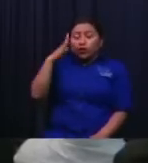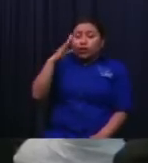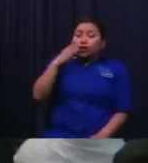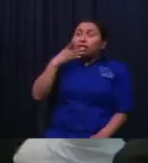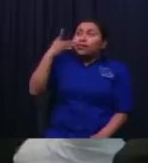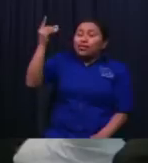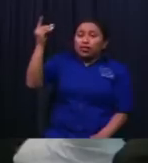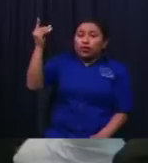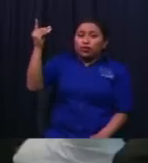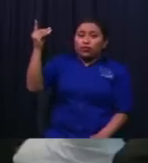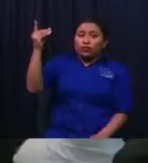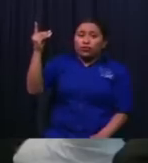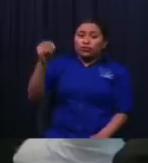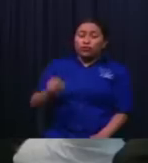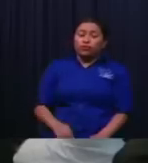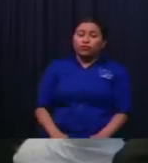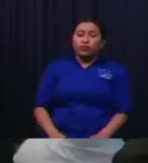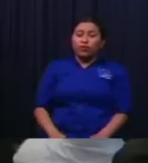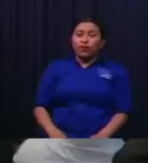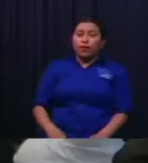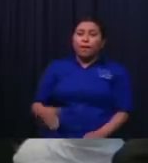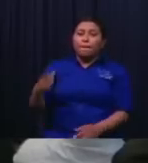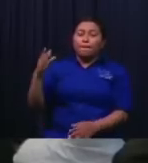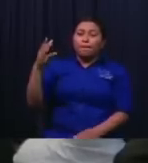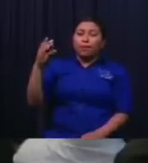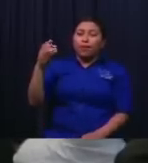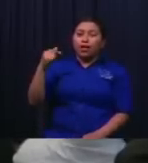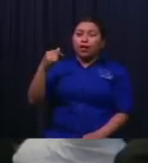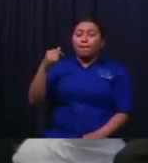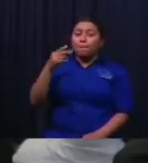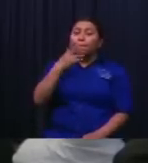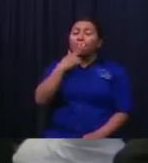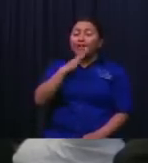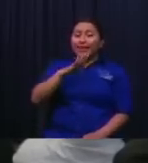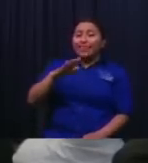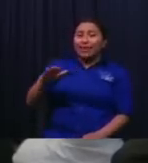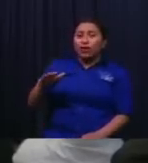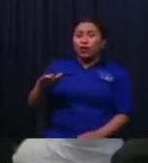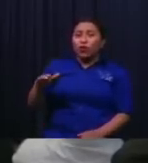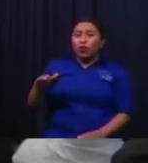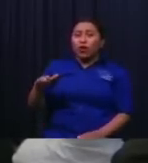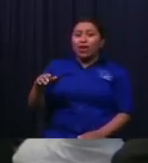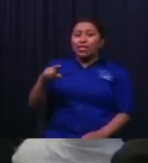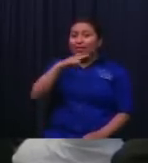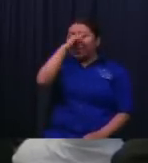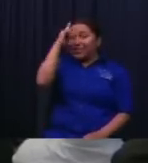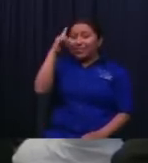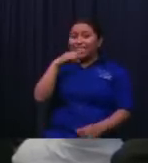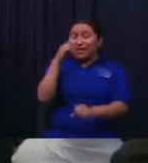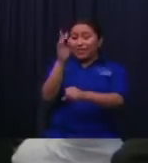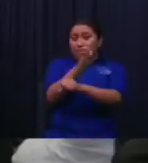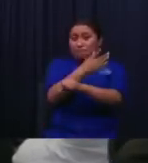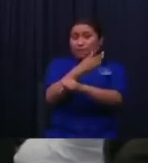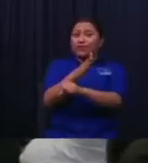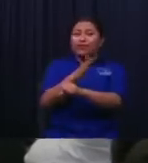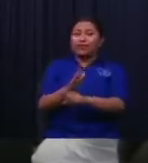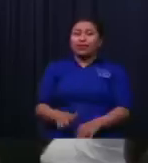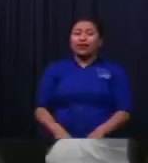Que aprendamos a discernir lo que se mueve en nuestra casa, hermano. Y si hay gritos de júbilo, gloria a